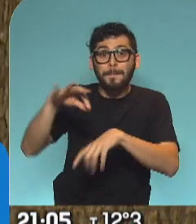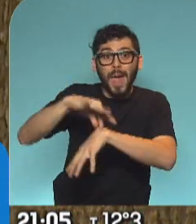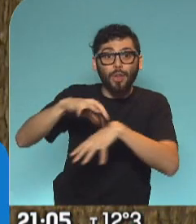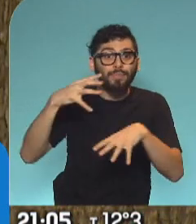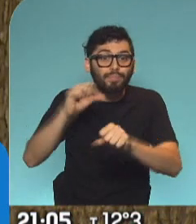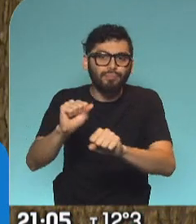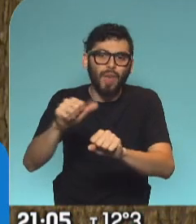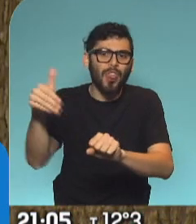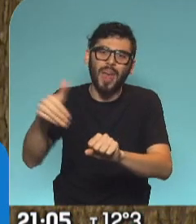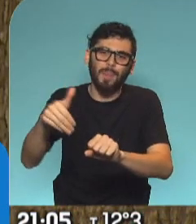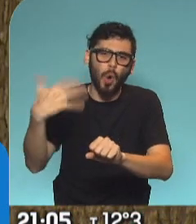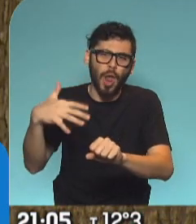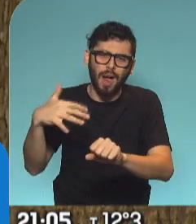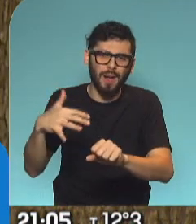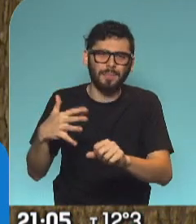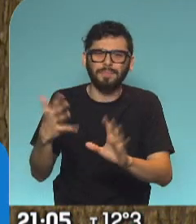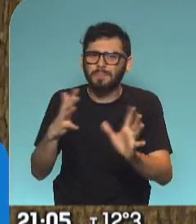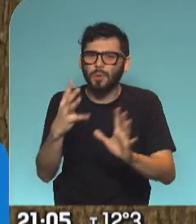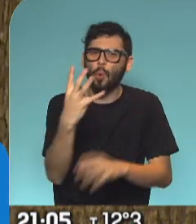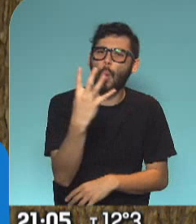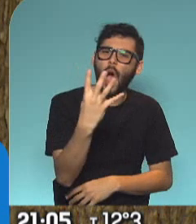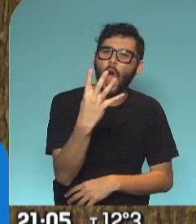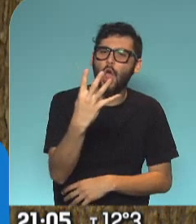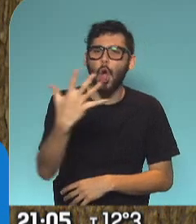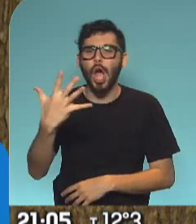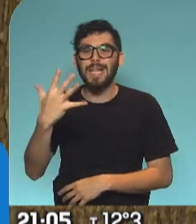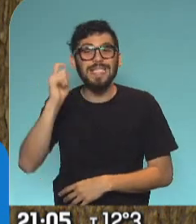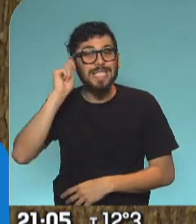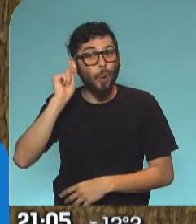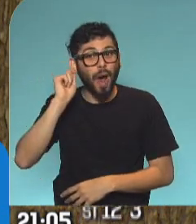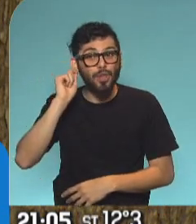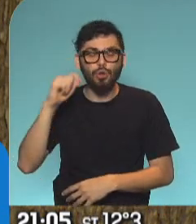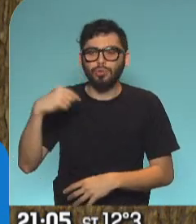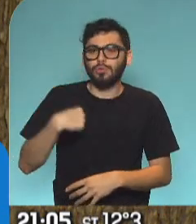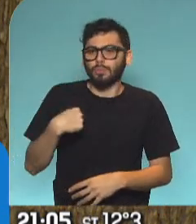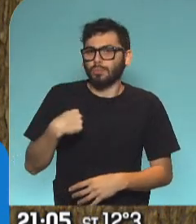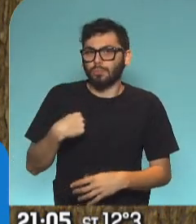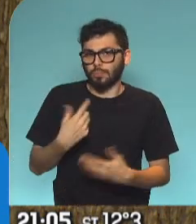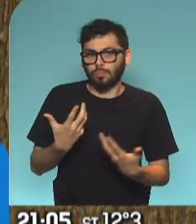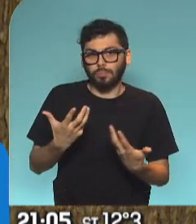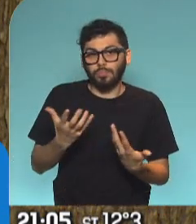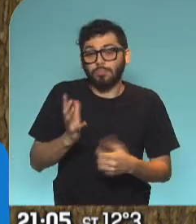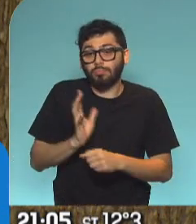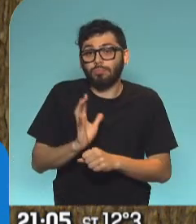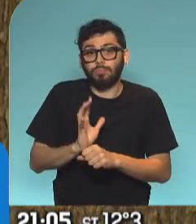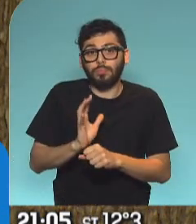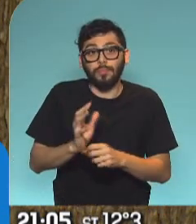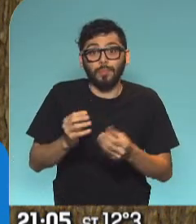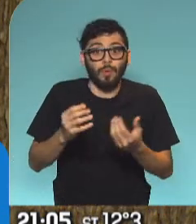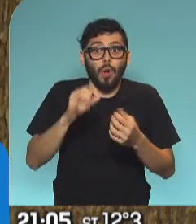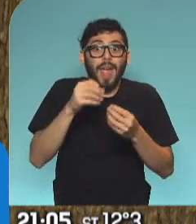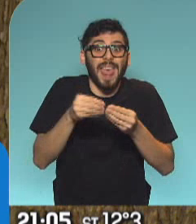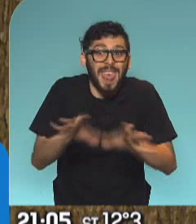partir de los 4 o 5 años, en el cual yo tenía que empezar a ir al